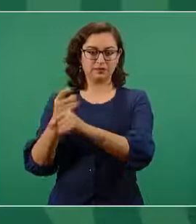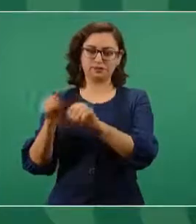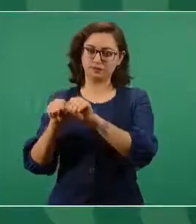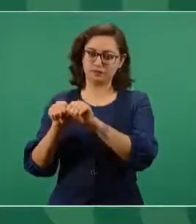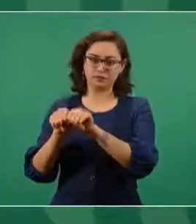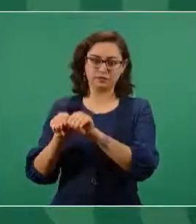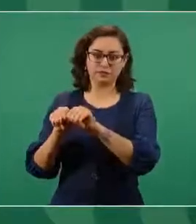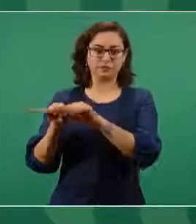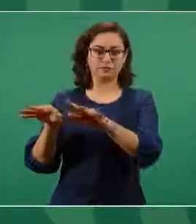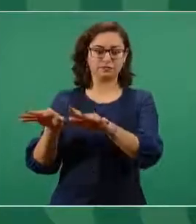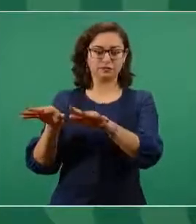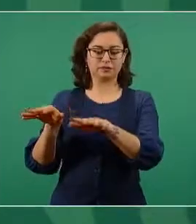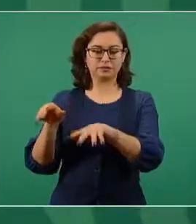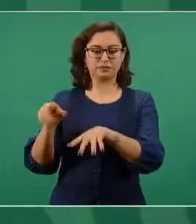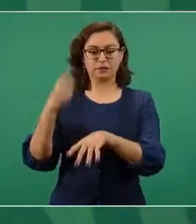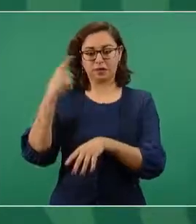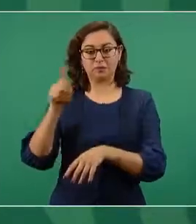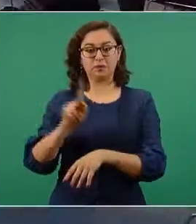y se beneficie a todos.